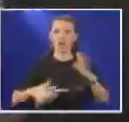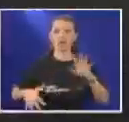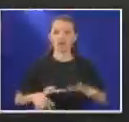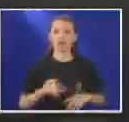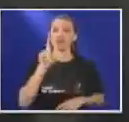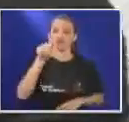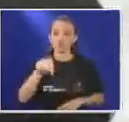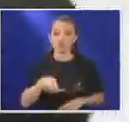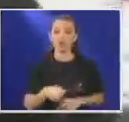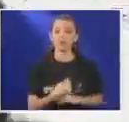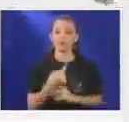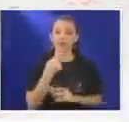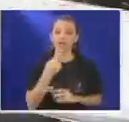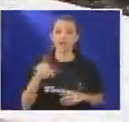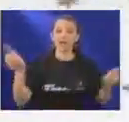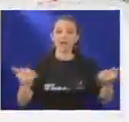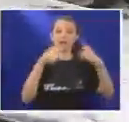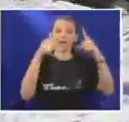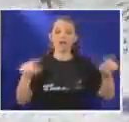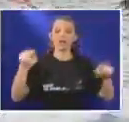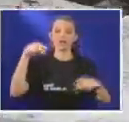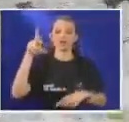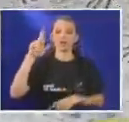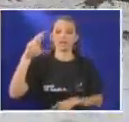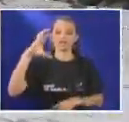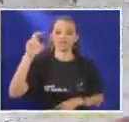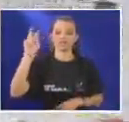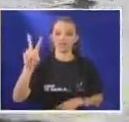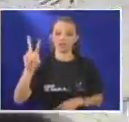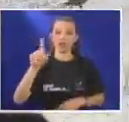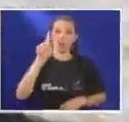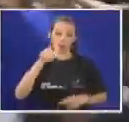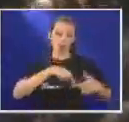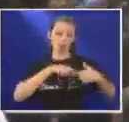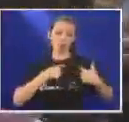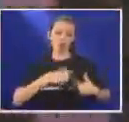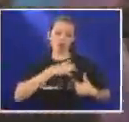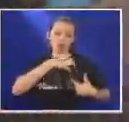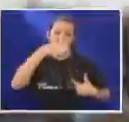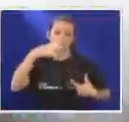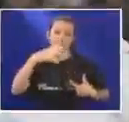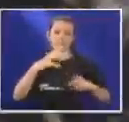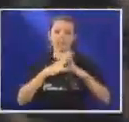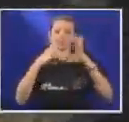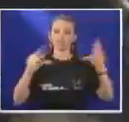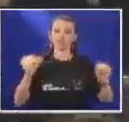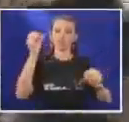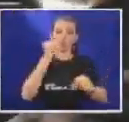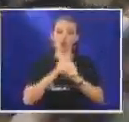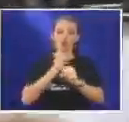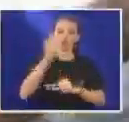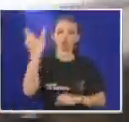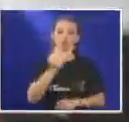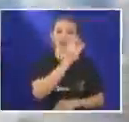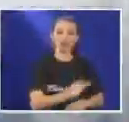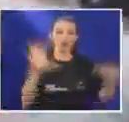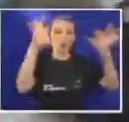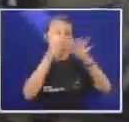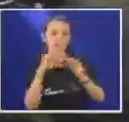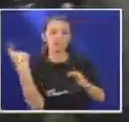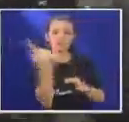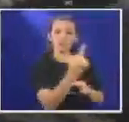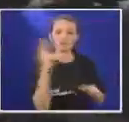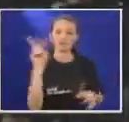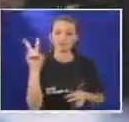utileros y el infaltable himno de Radio Caracas Televisión, un corazón que grita, todos los trabajadores y Venezuela entera unida, en vivo